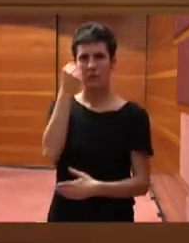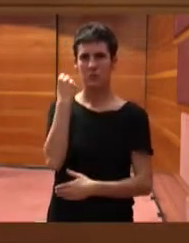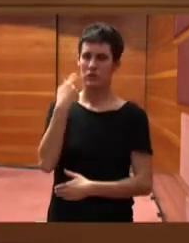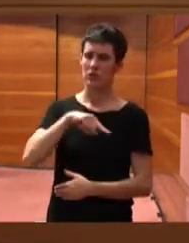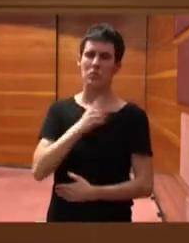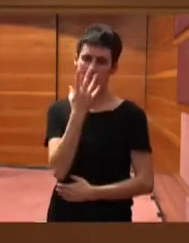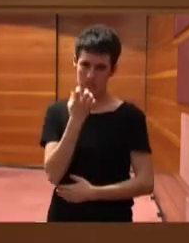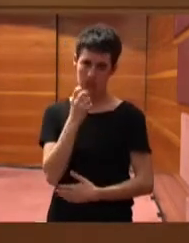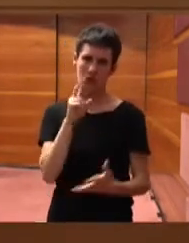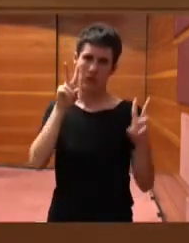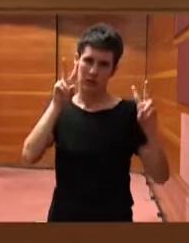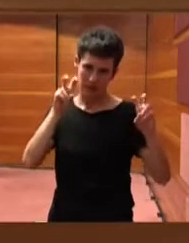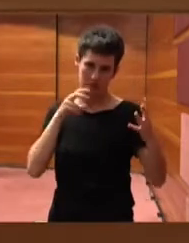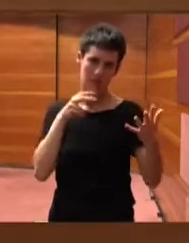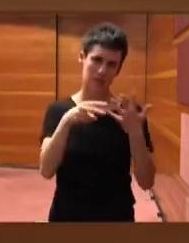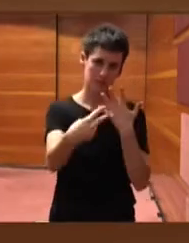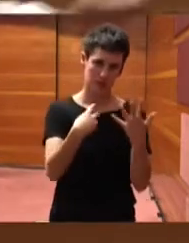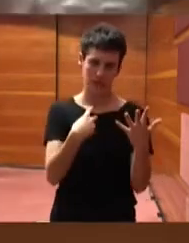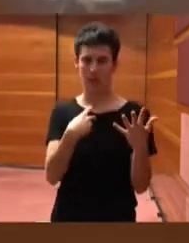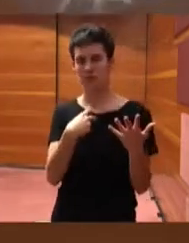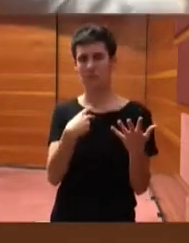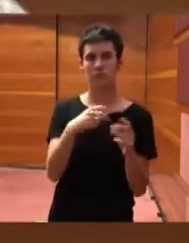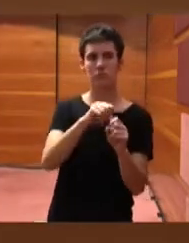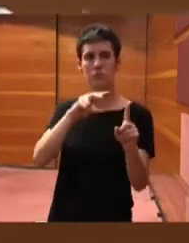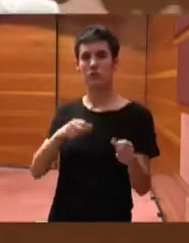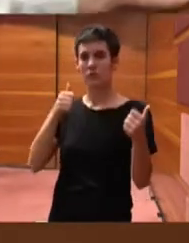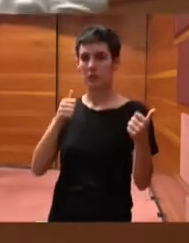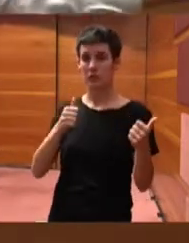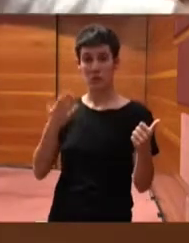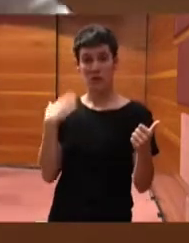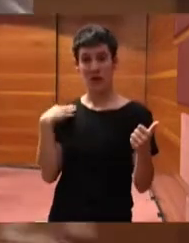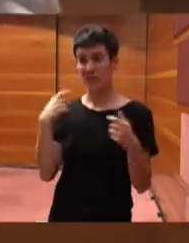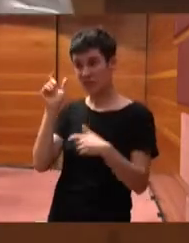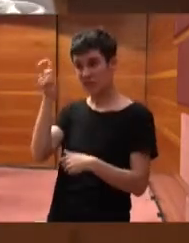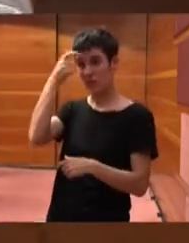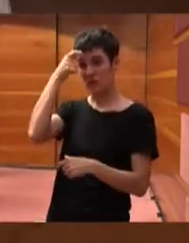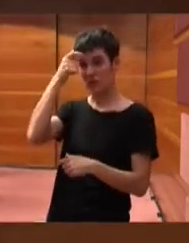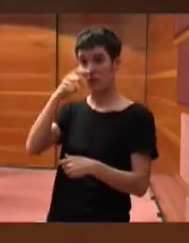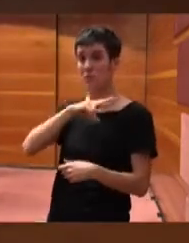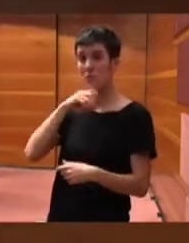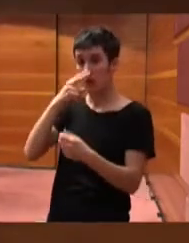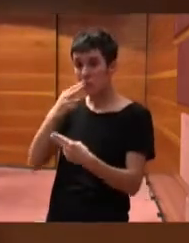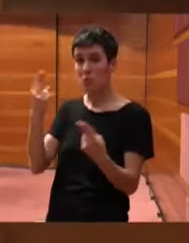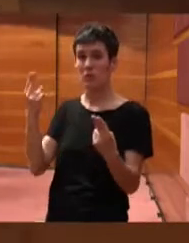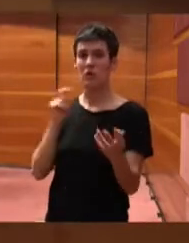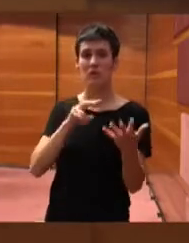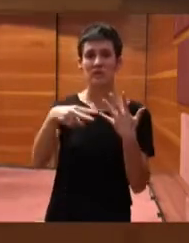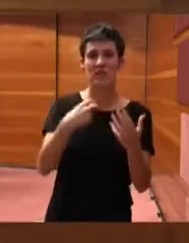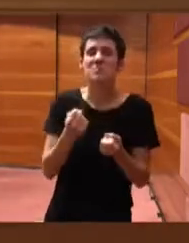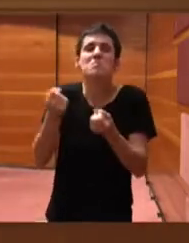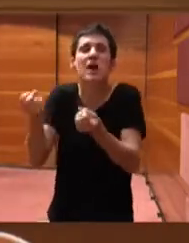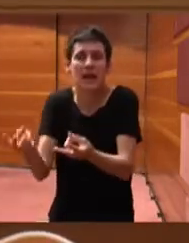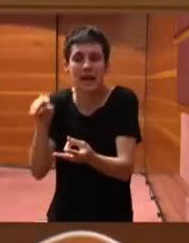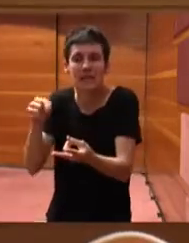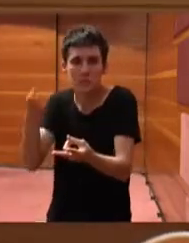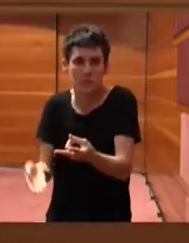más serios con la transparencia y enfocarlo más a ese valor público que he dicho antes, al para qué, qué queremos conseguir con la transparencia. Por